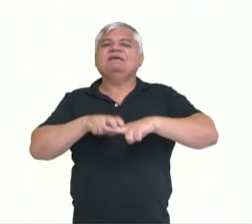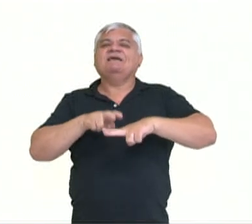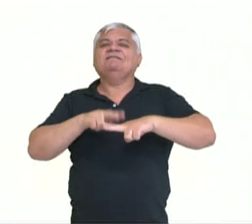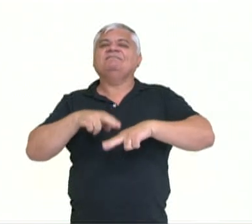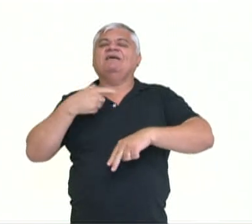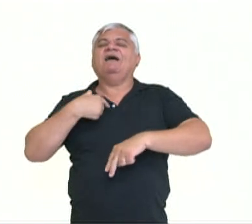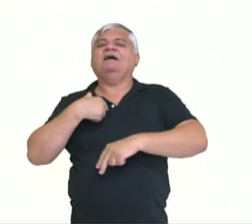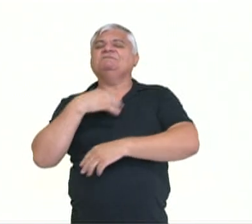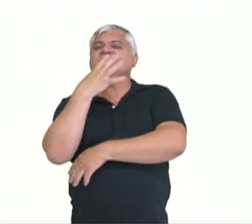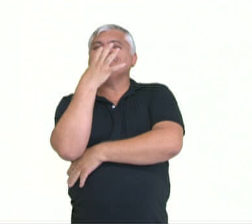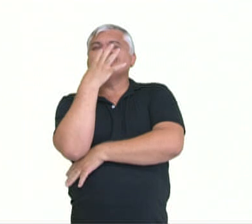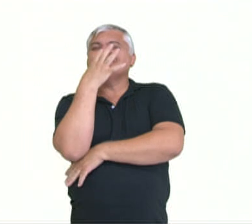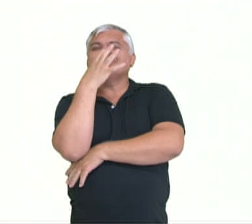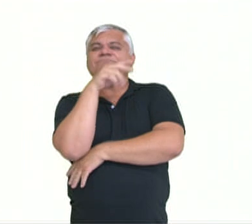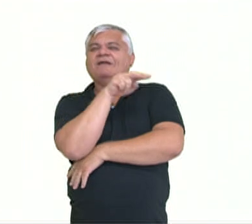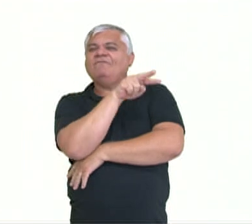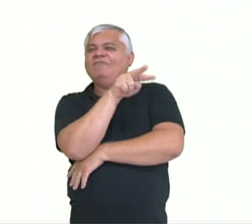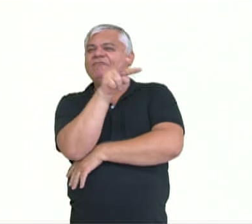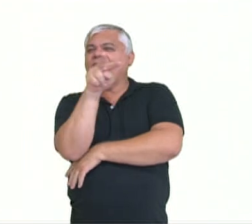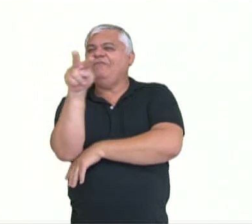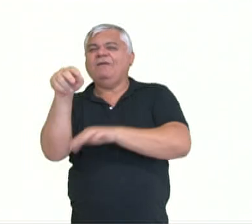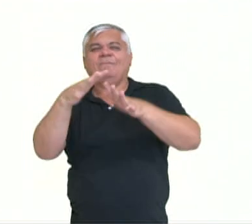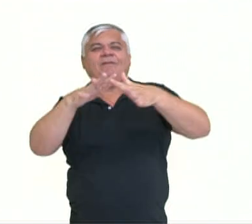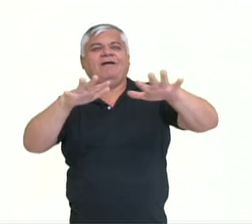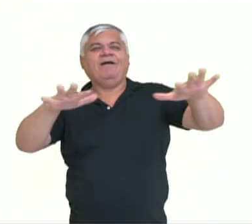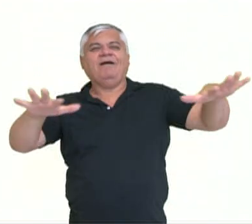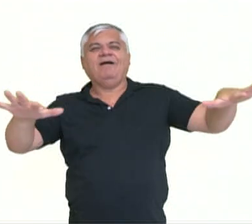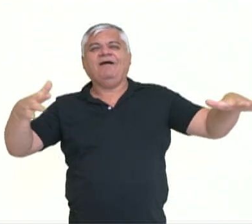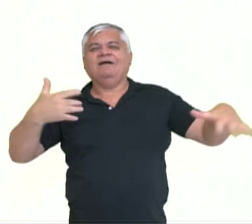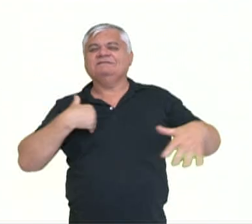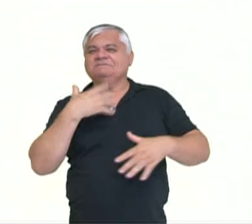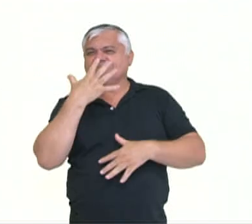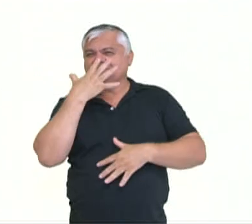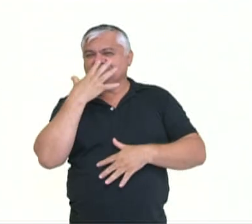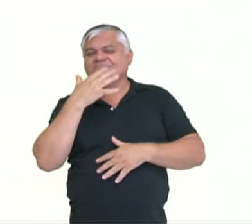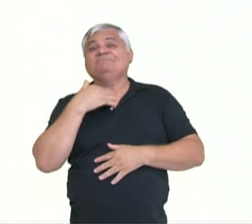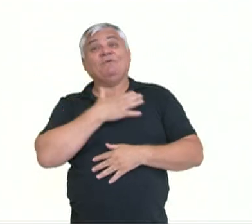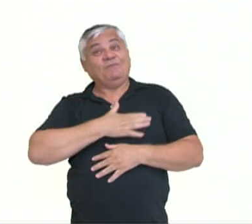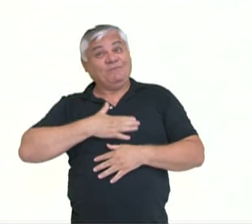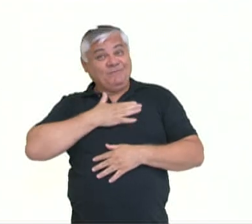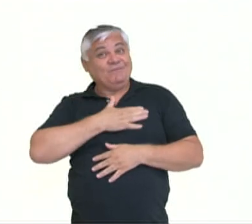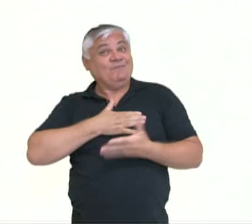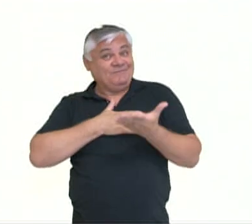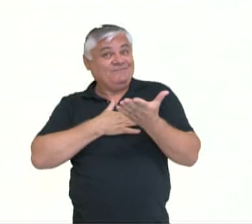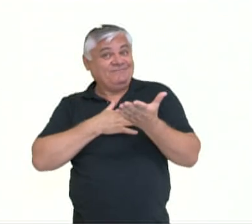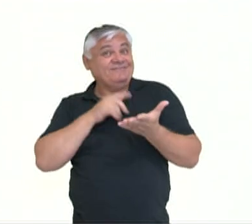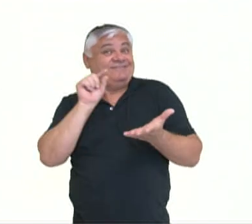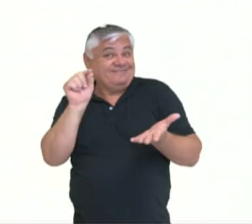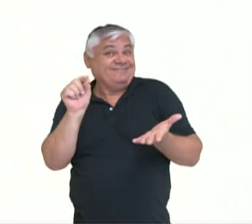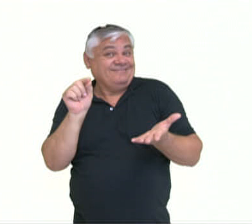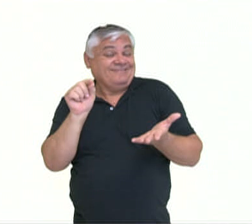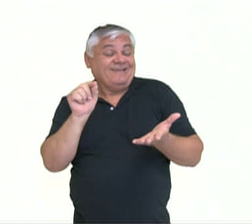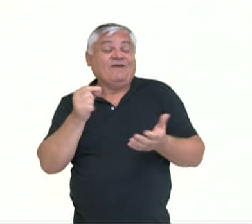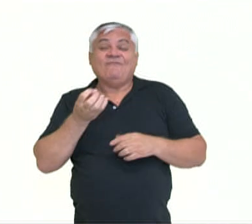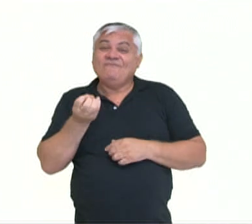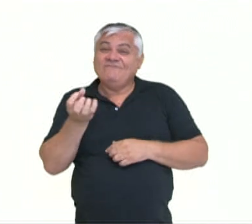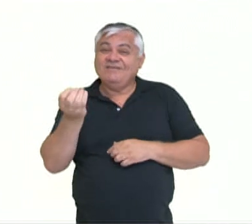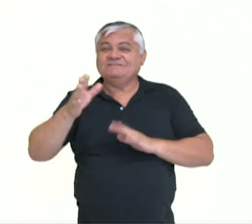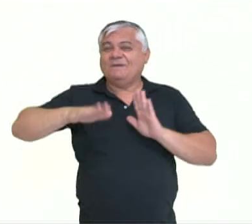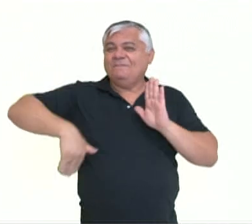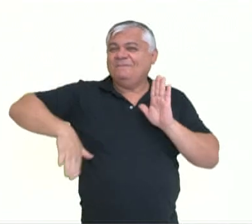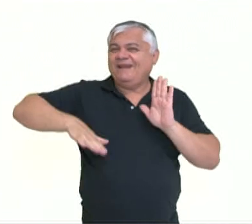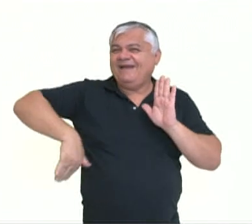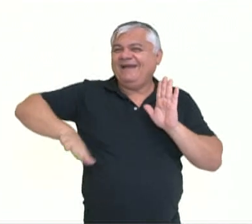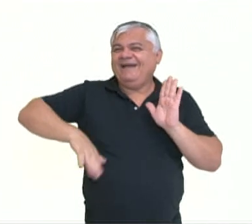mirar incansavelmente el mar. Gostaram? Né? Quem não gosta de viajar para a praia, de